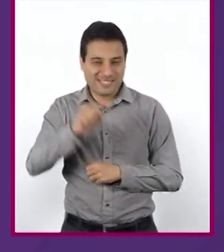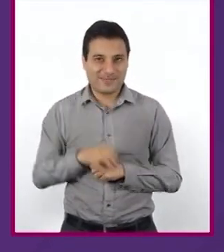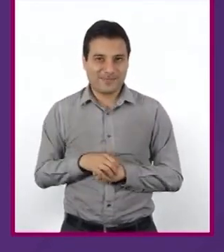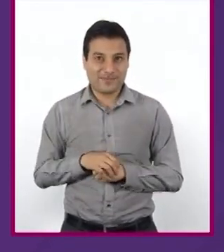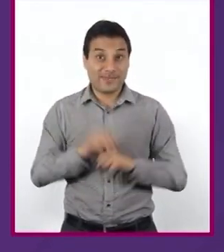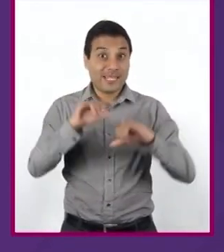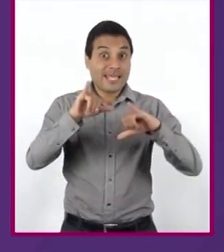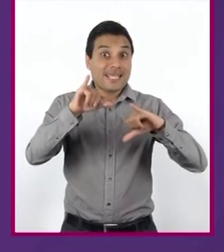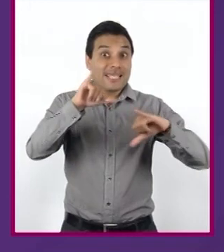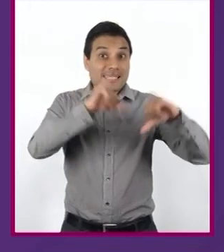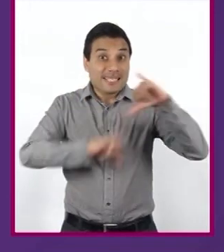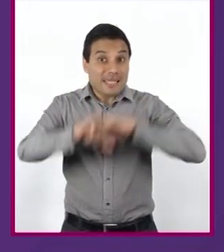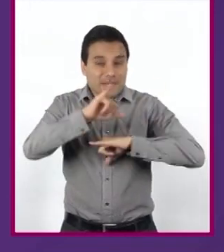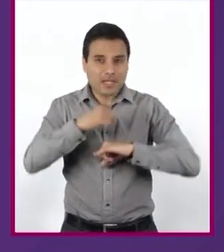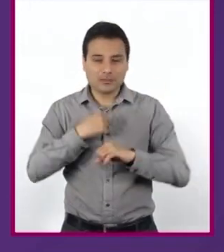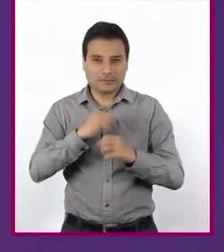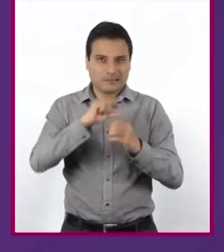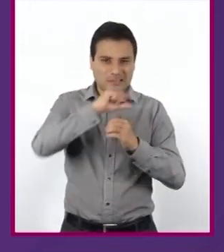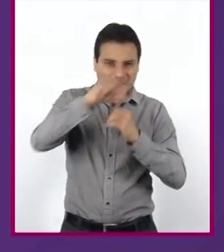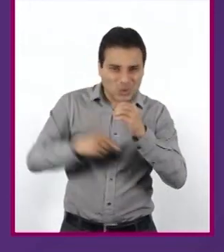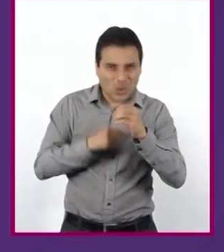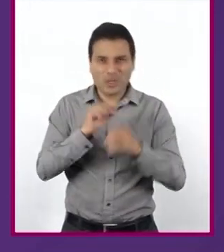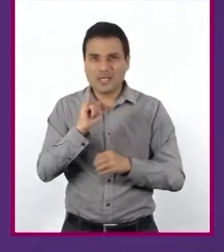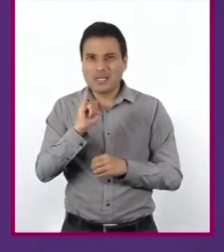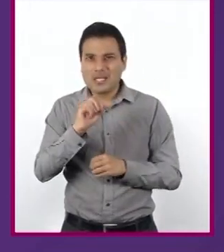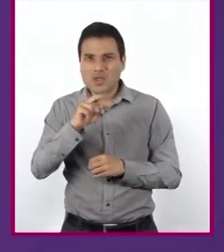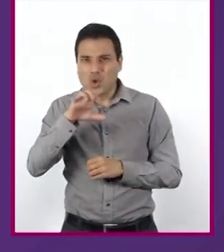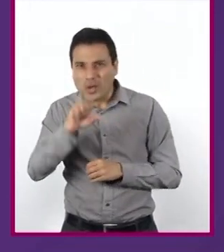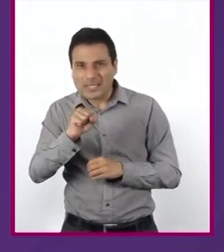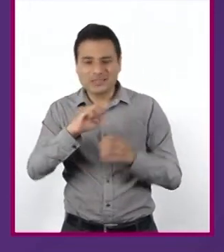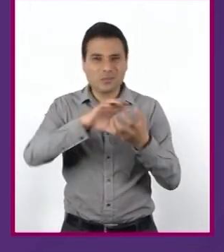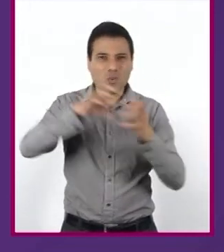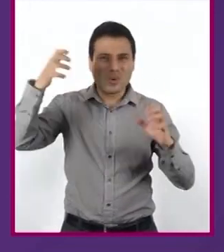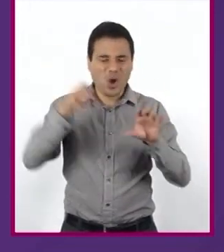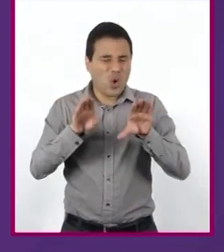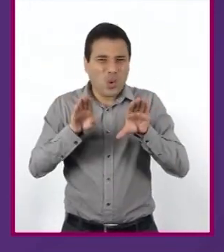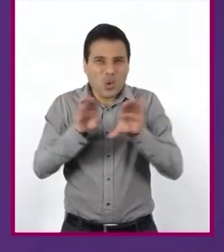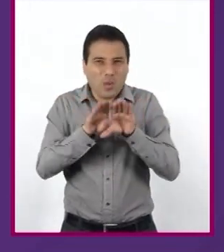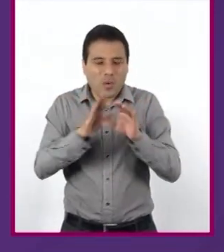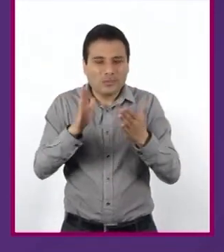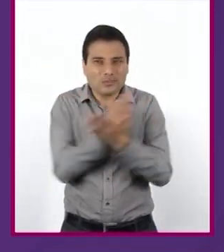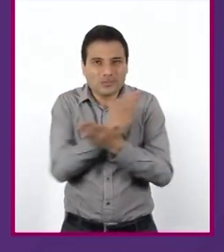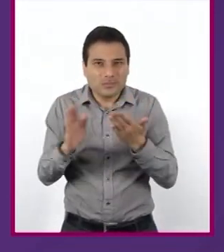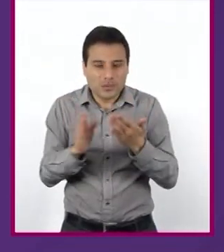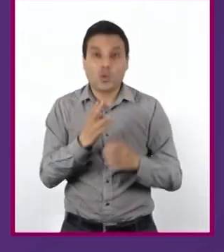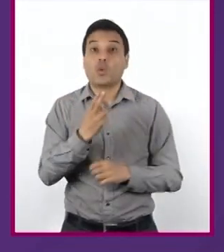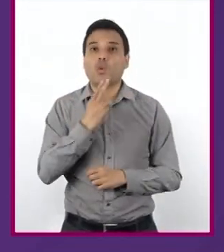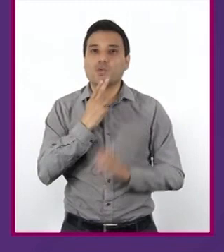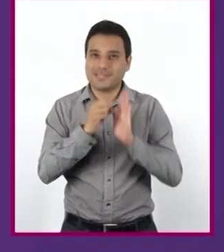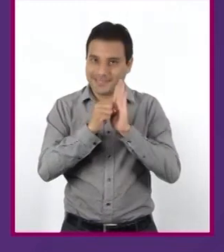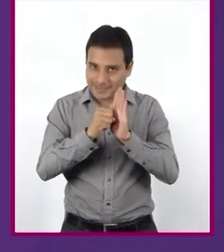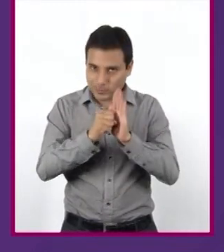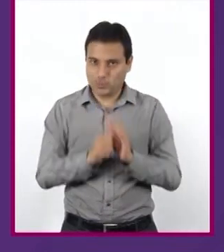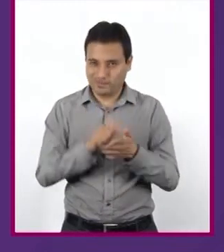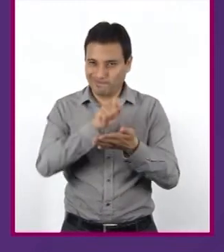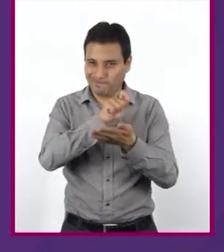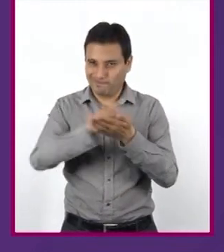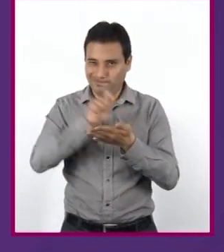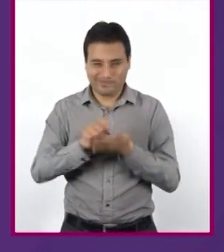para distinguir átomos, iones y moléculas, se utilizan símbolos.